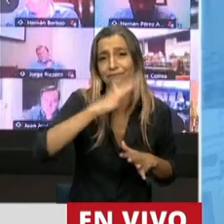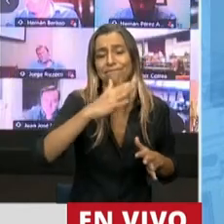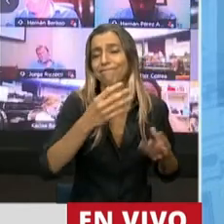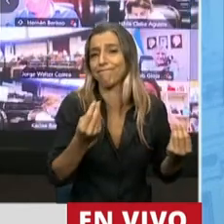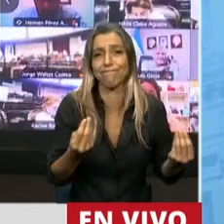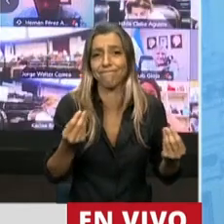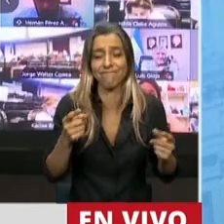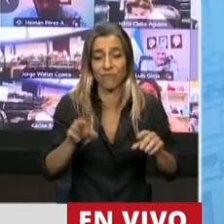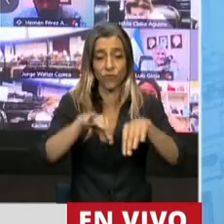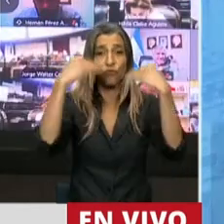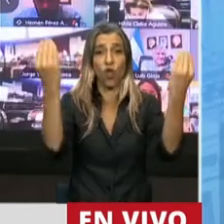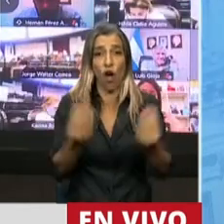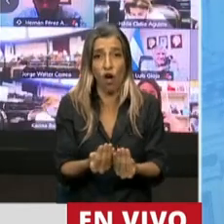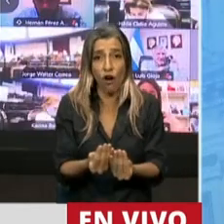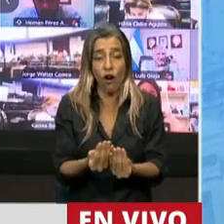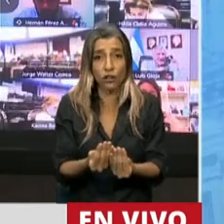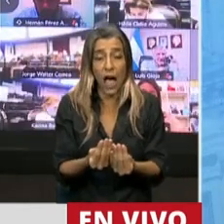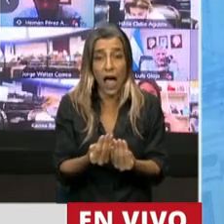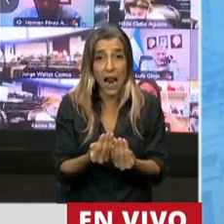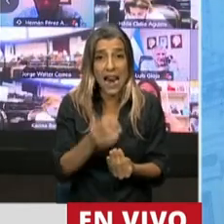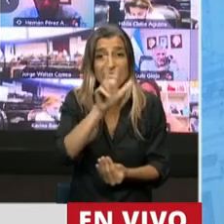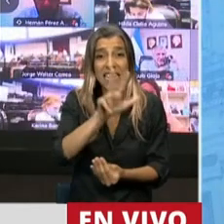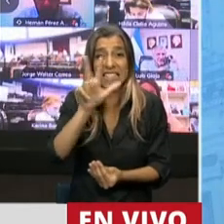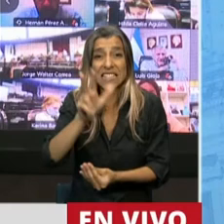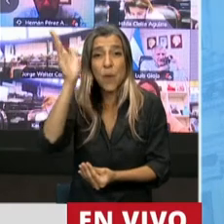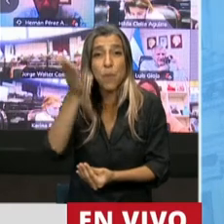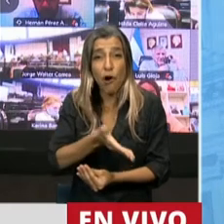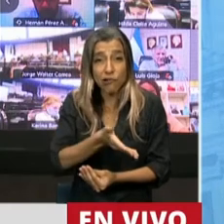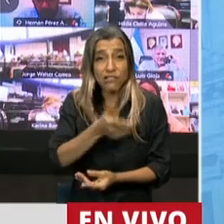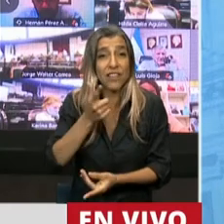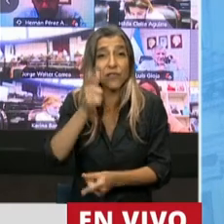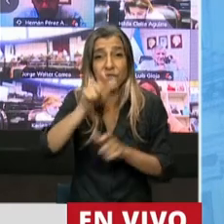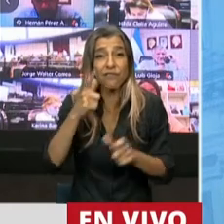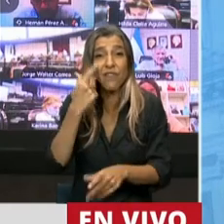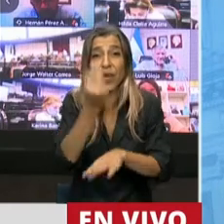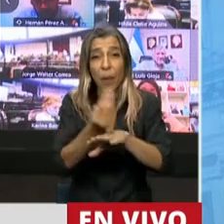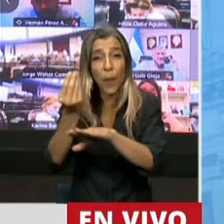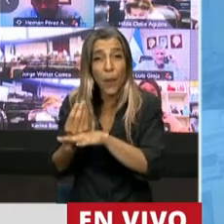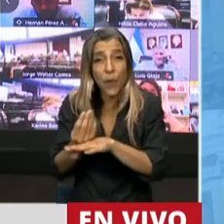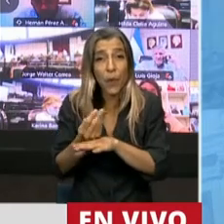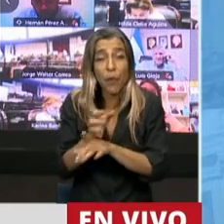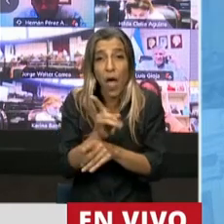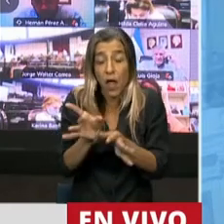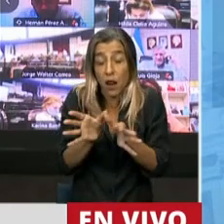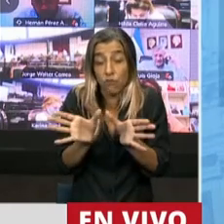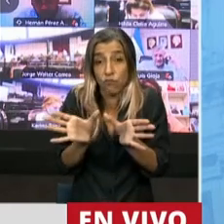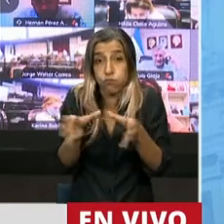del 33% de su población en 80 kilómetros del radio radiales desde el